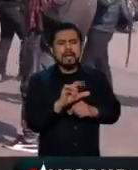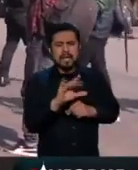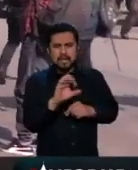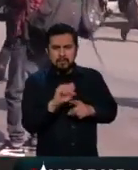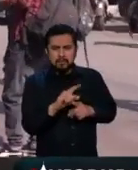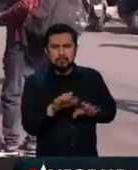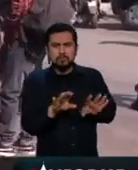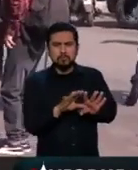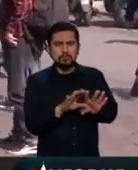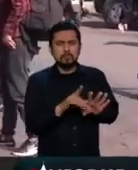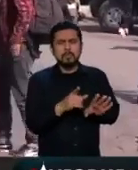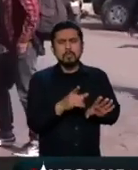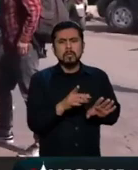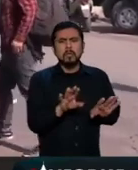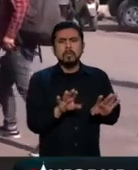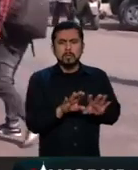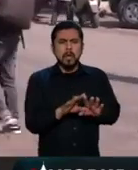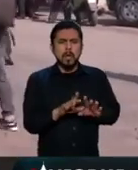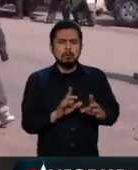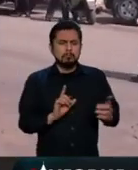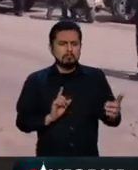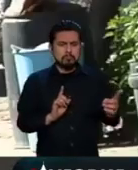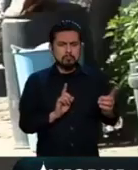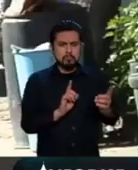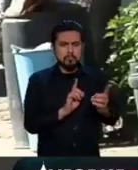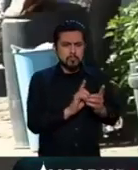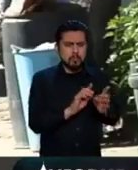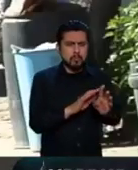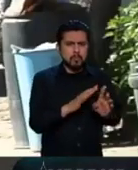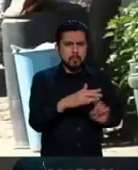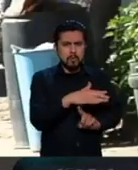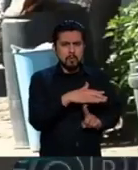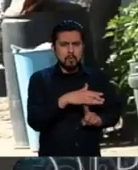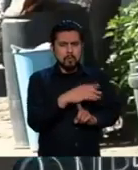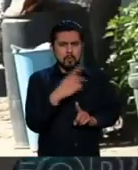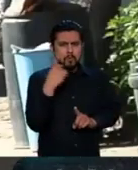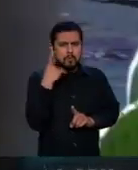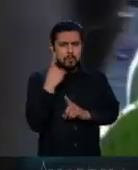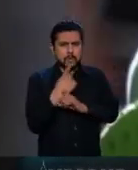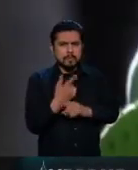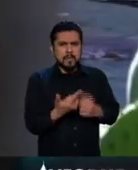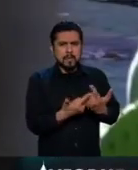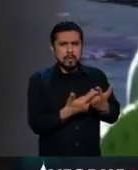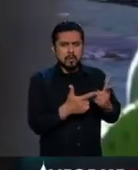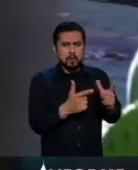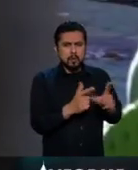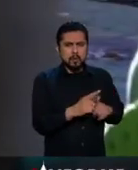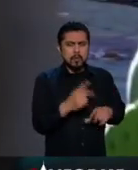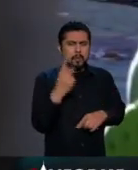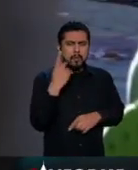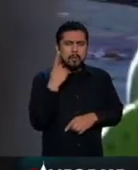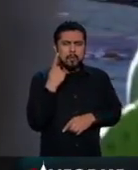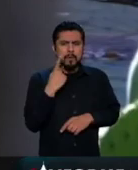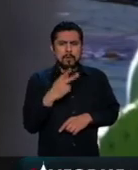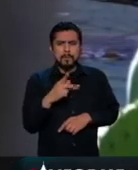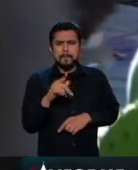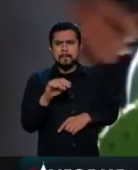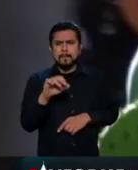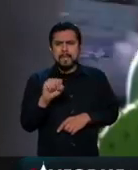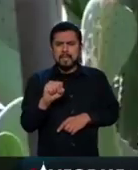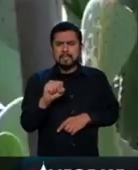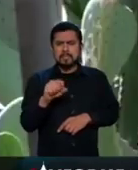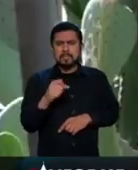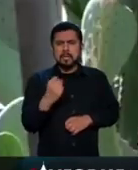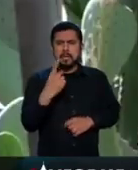un acercamiento que tiene también una expresión política con el PES, el Partido de Encuentro Social, que fue muy